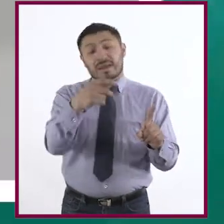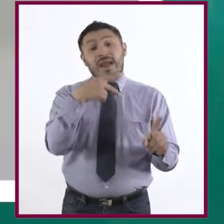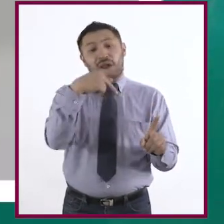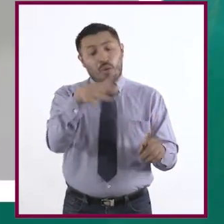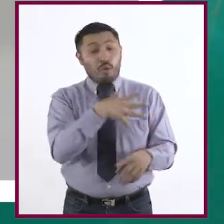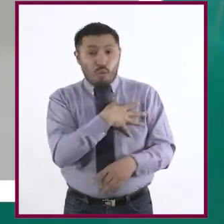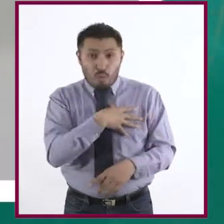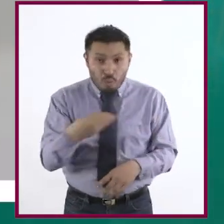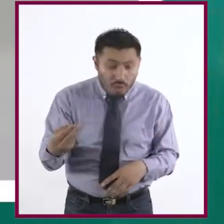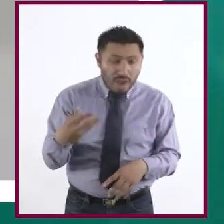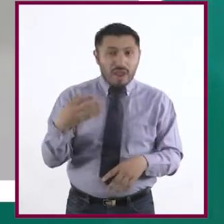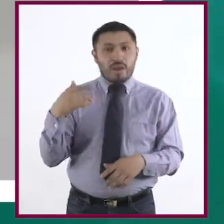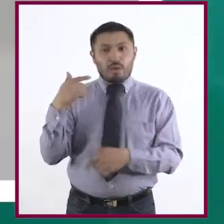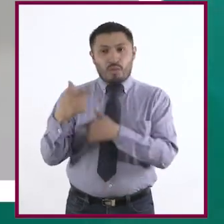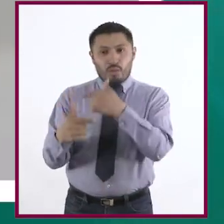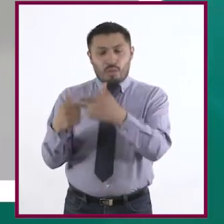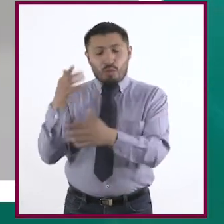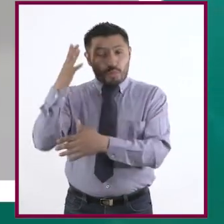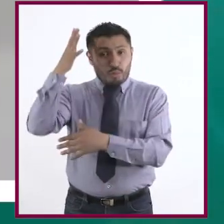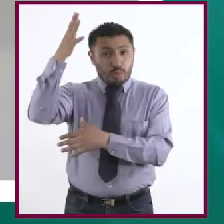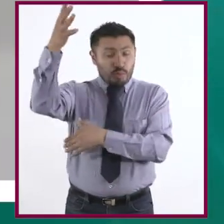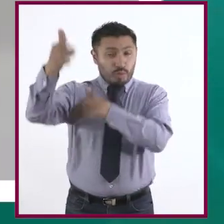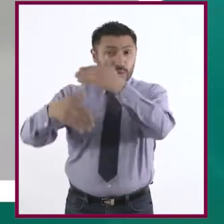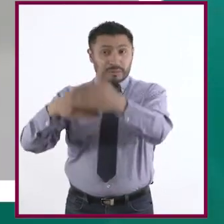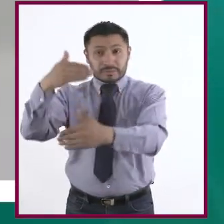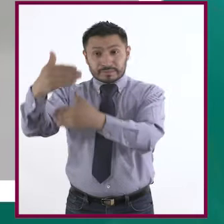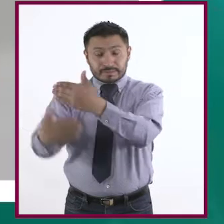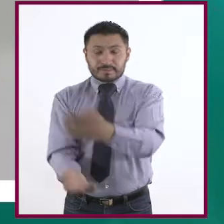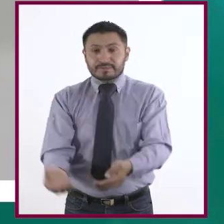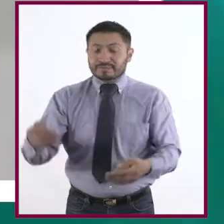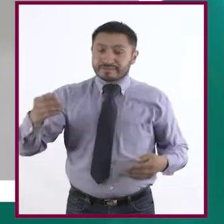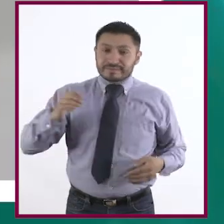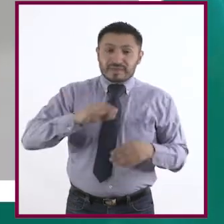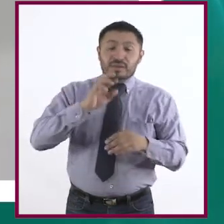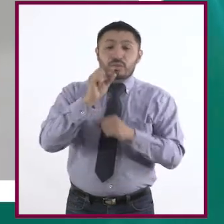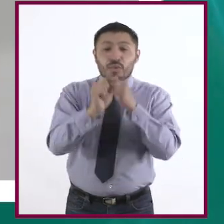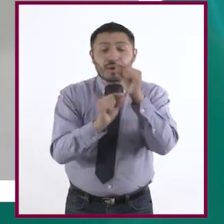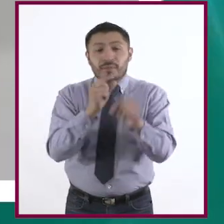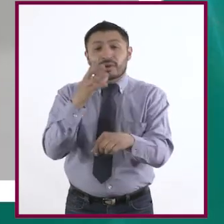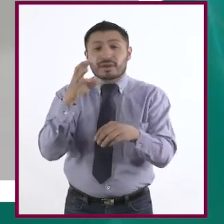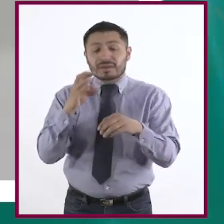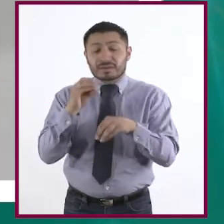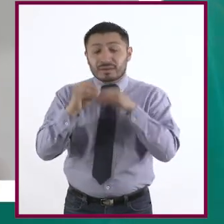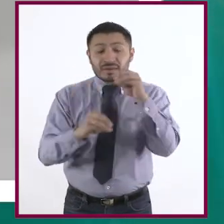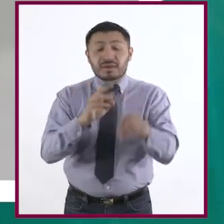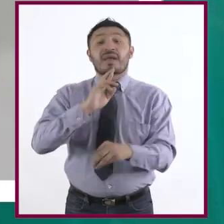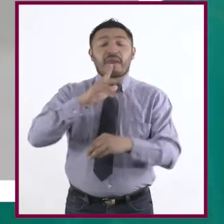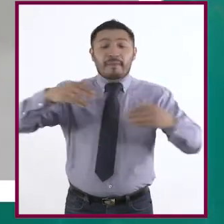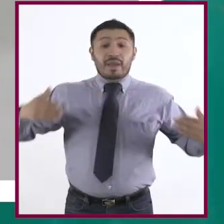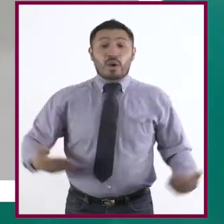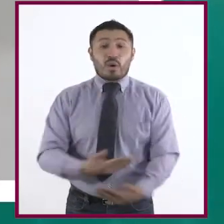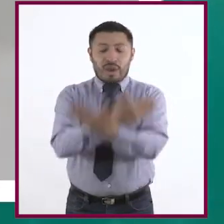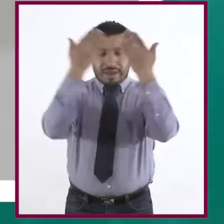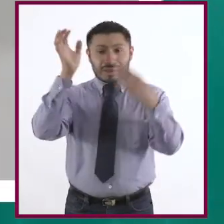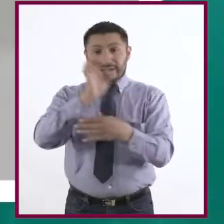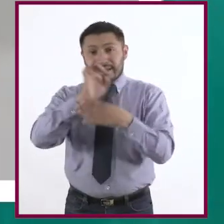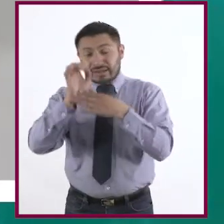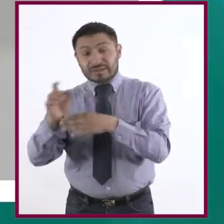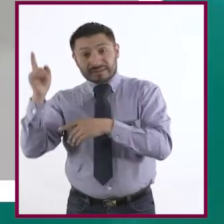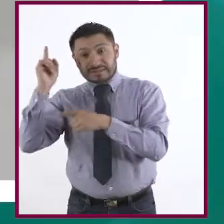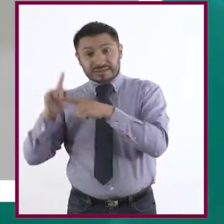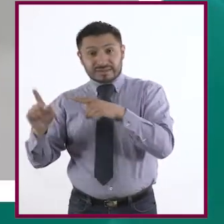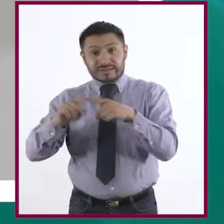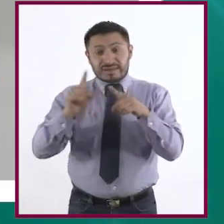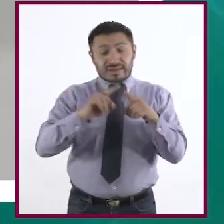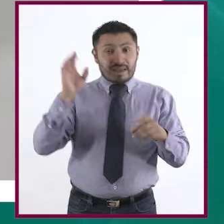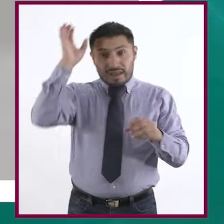las generaciones futuras cada vez nazcan mejor, cada vez sean mejor. Entonces, diversas culturas a lo largo de toda la historia